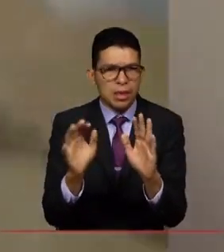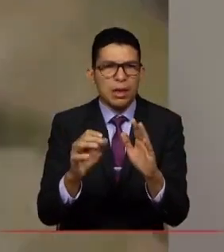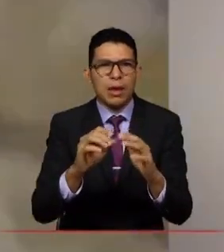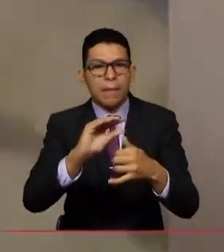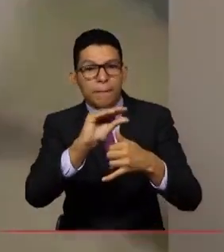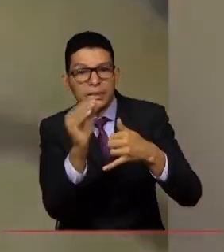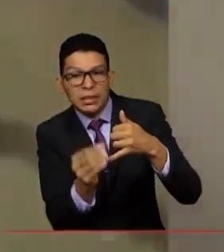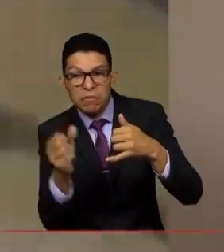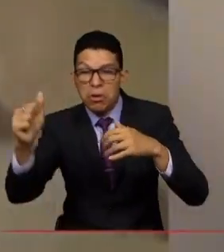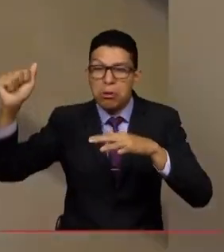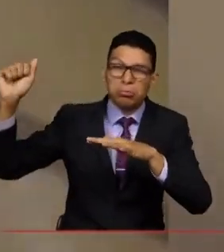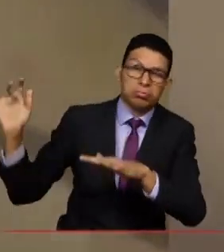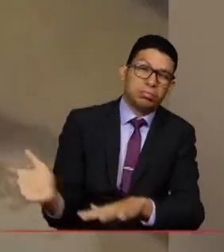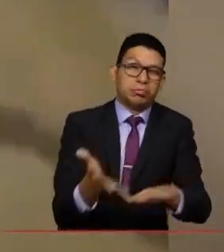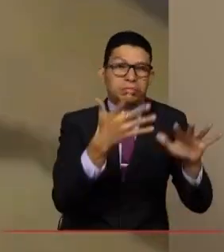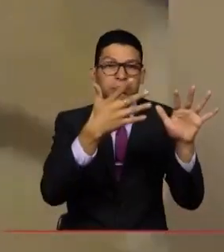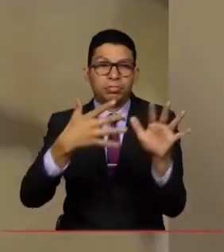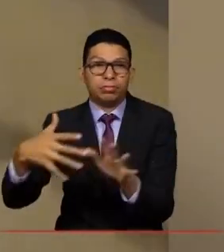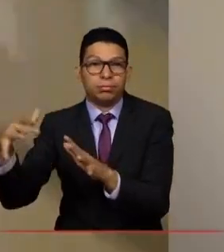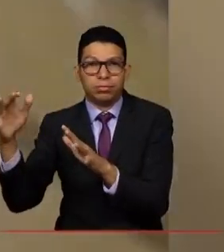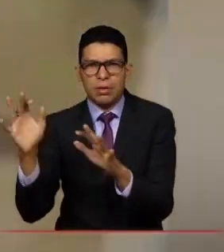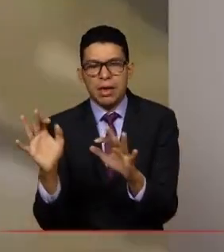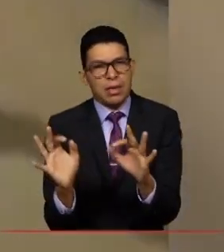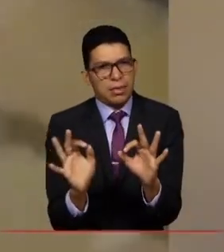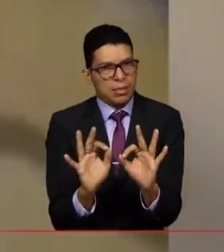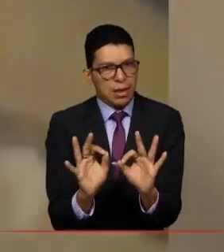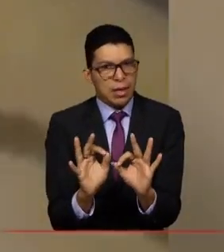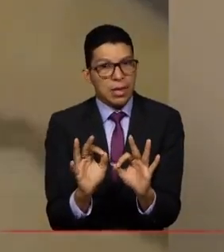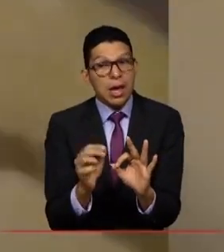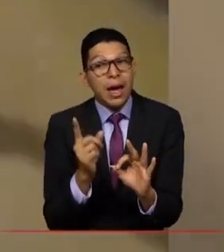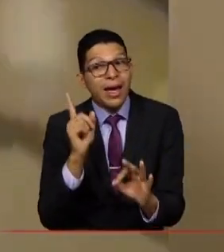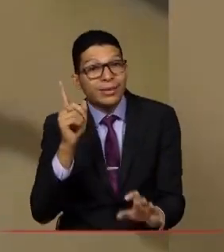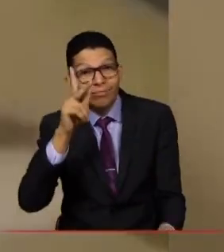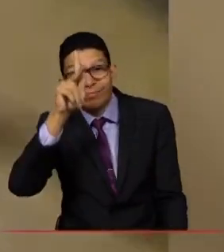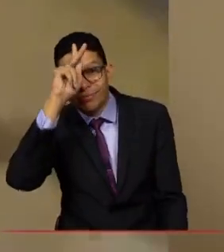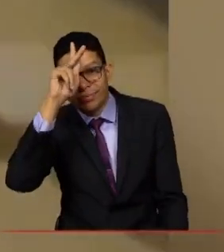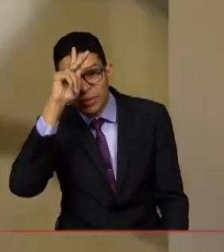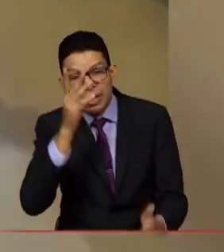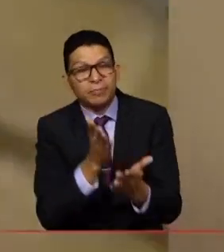Sin embargo, esta alerta sí se mantiene en el vecino país,